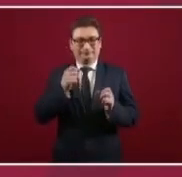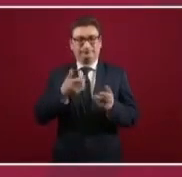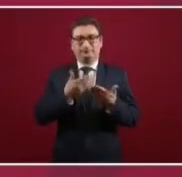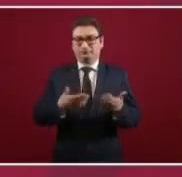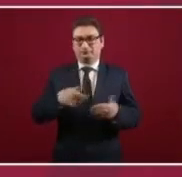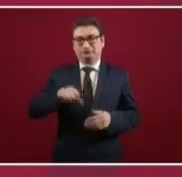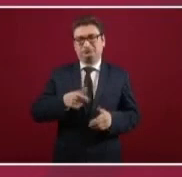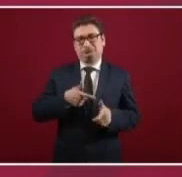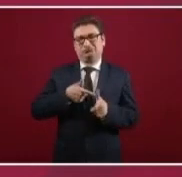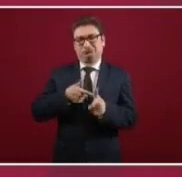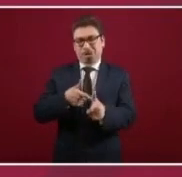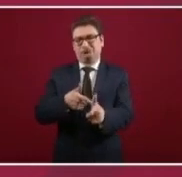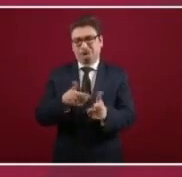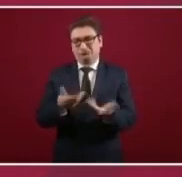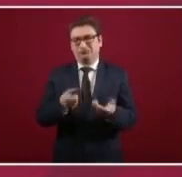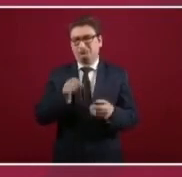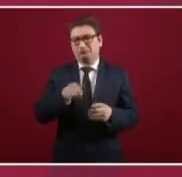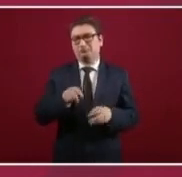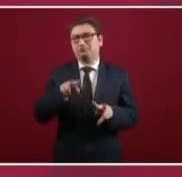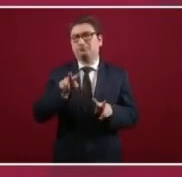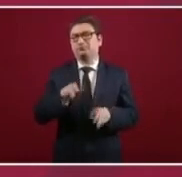acerca de